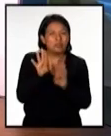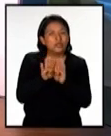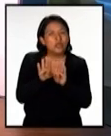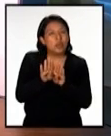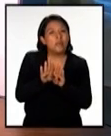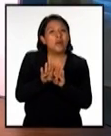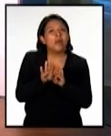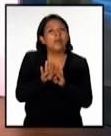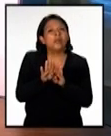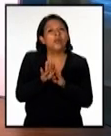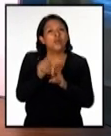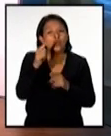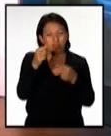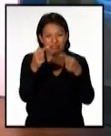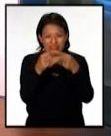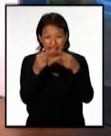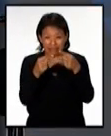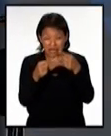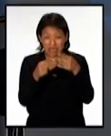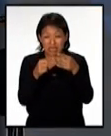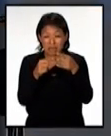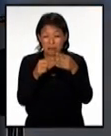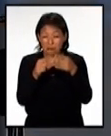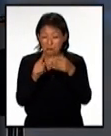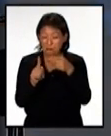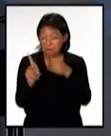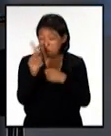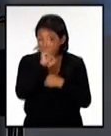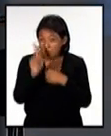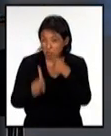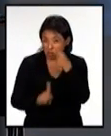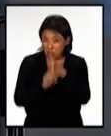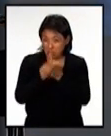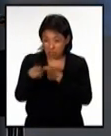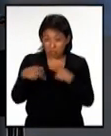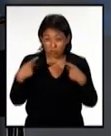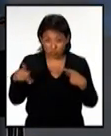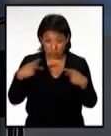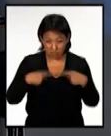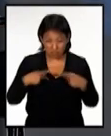elementos más problemáticos para la persona con discapacidad,